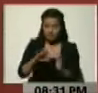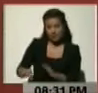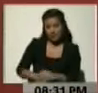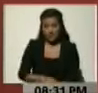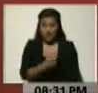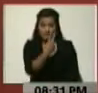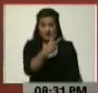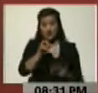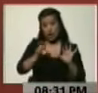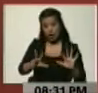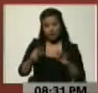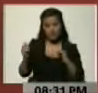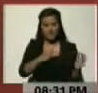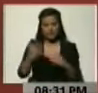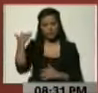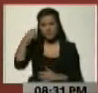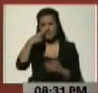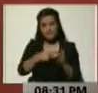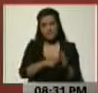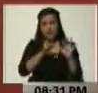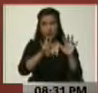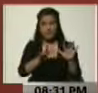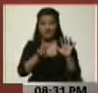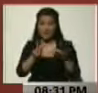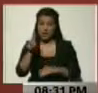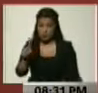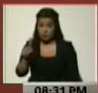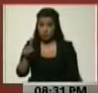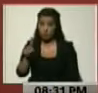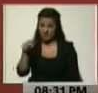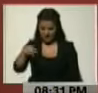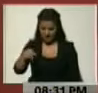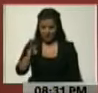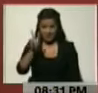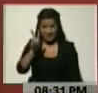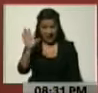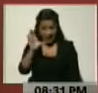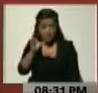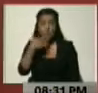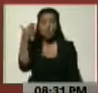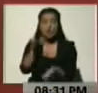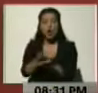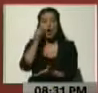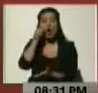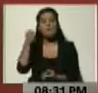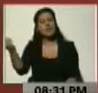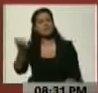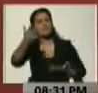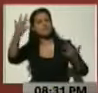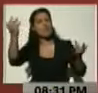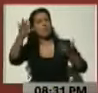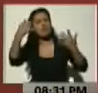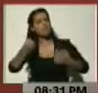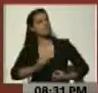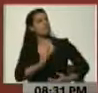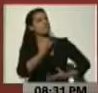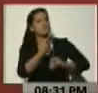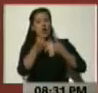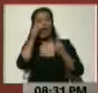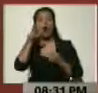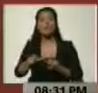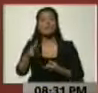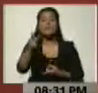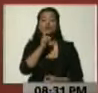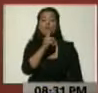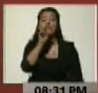marzo de 1971, hace 45 años, muere en Caracas el poeta Alberto Albero Torrealba, autor de Florentino y El Diablo.